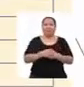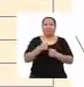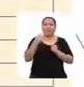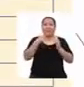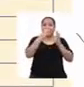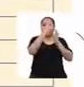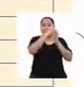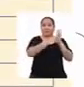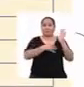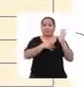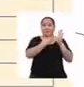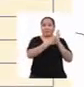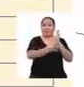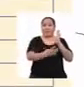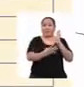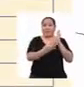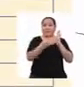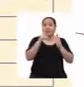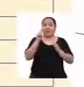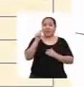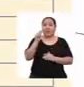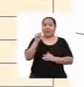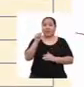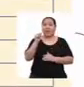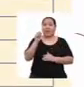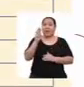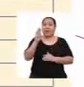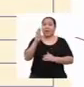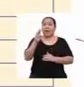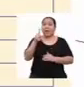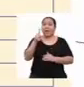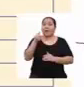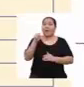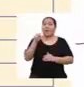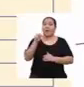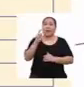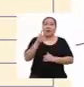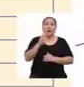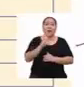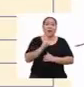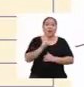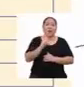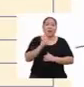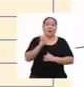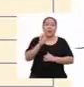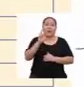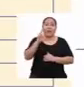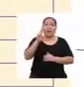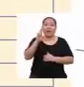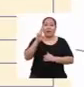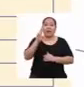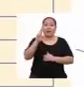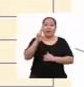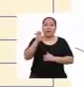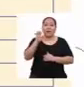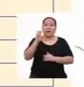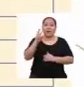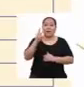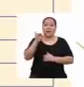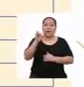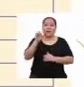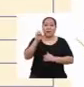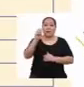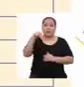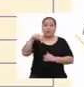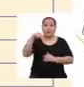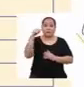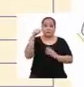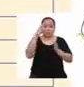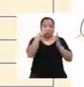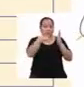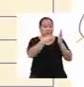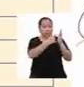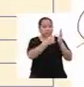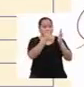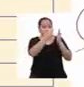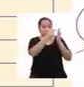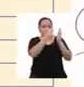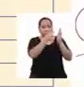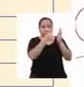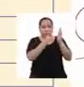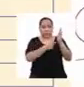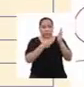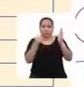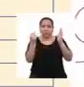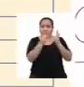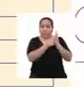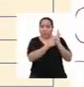esta tabla de revisión tendría que validar si el texto cumple con cada uno de estos aspectos. Y en caso haga falta algo,